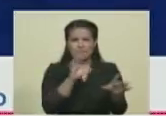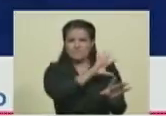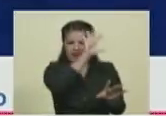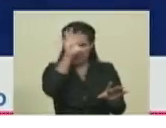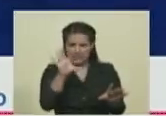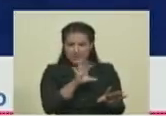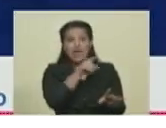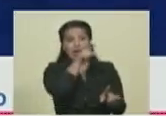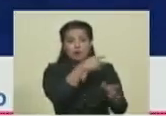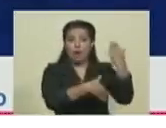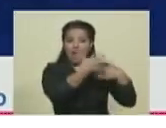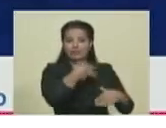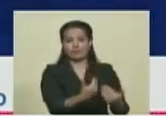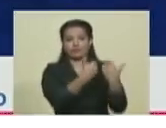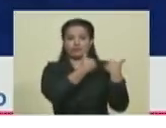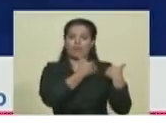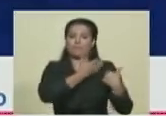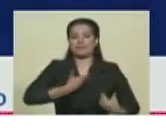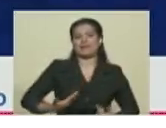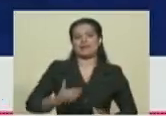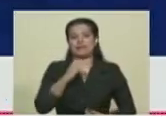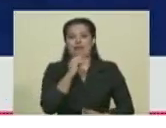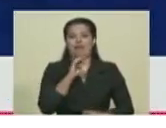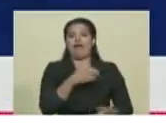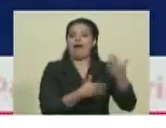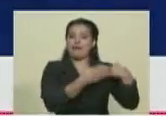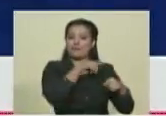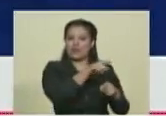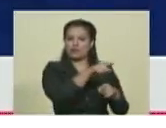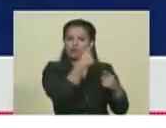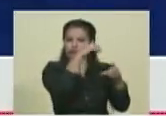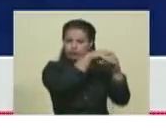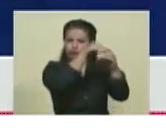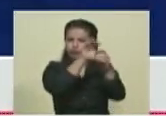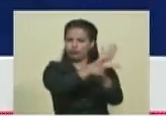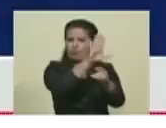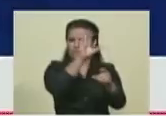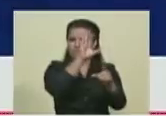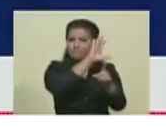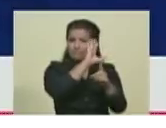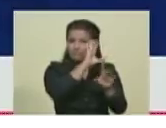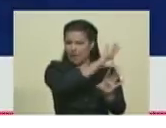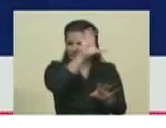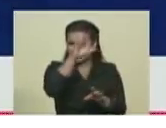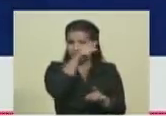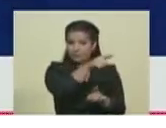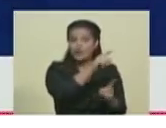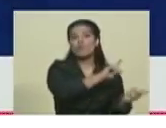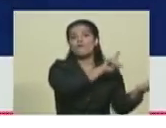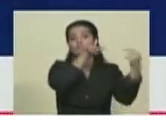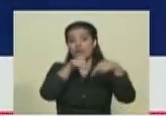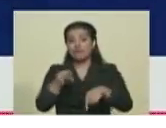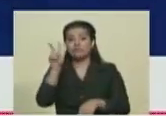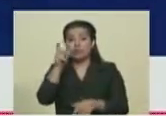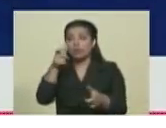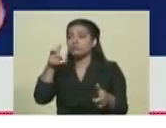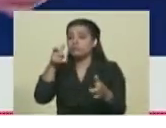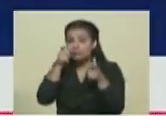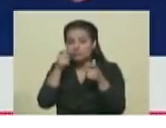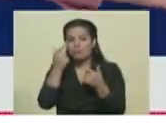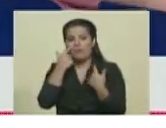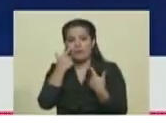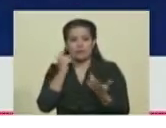representantes electorales, expertos electorales que vienen en condición de observador desde las elecciones del año 2006.